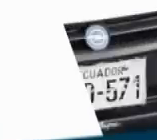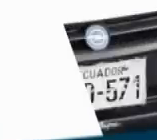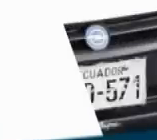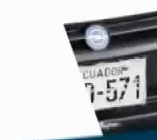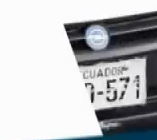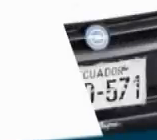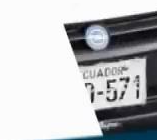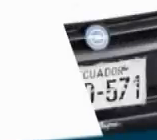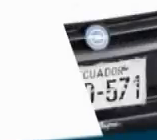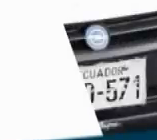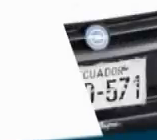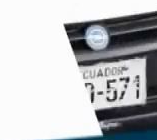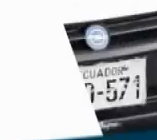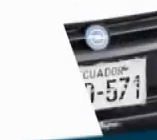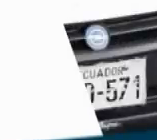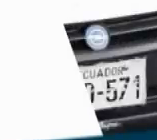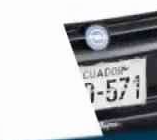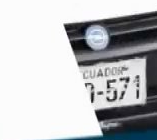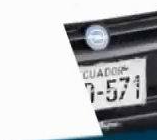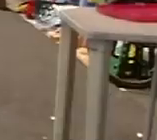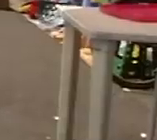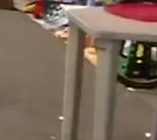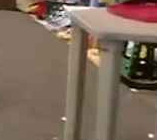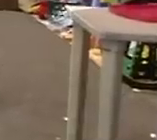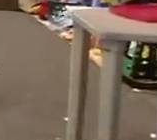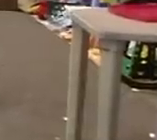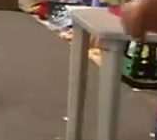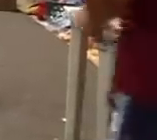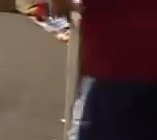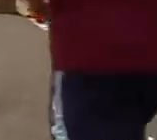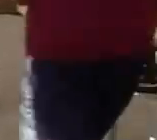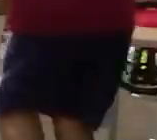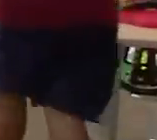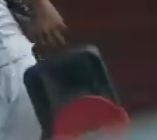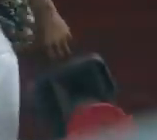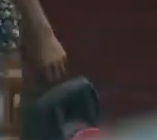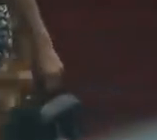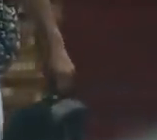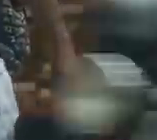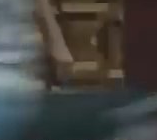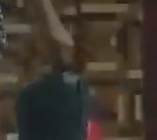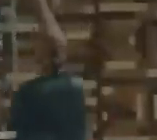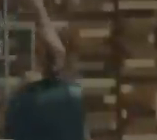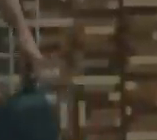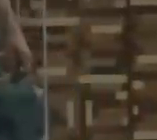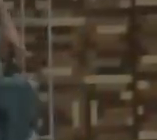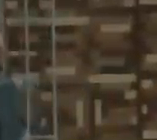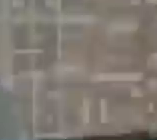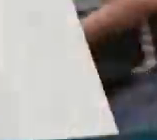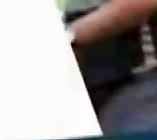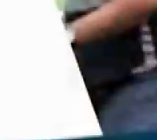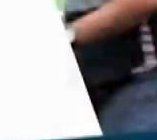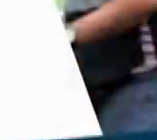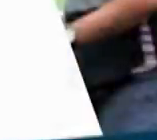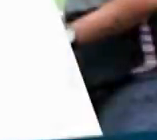hay 24.312 conductores de vehículos multados por irrespetar el calendario de circulación que, sujeto a la semaforización, rige a nivel